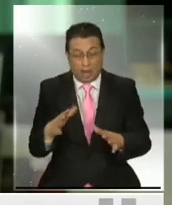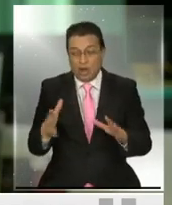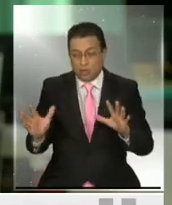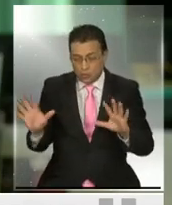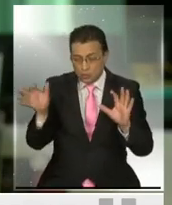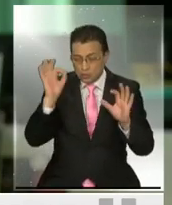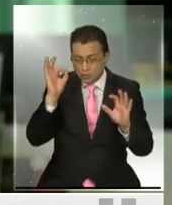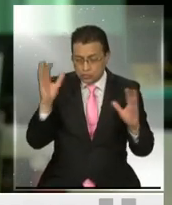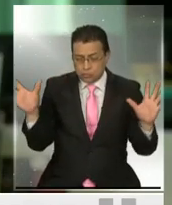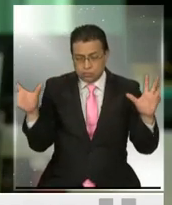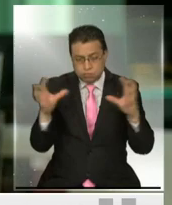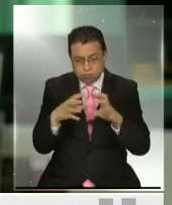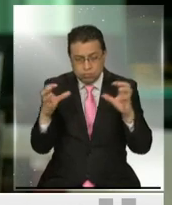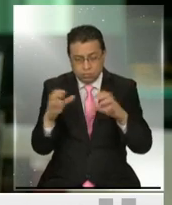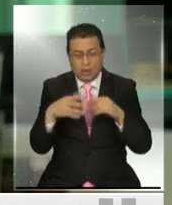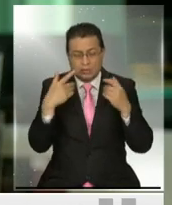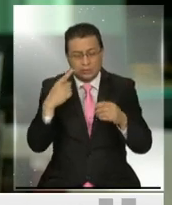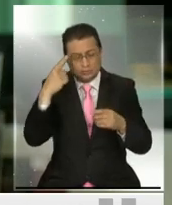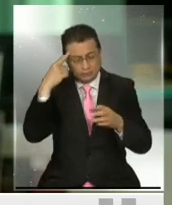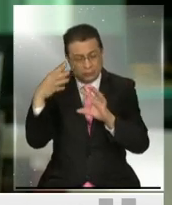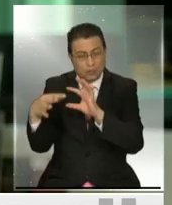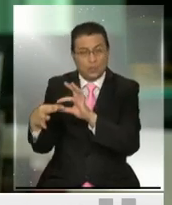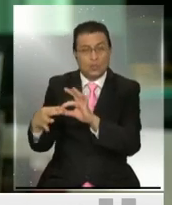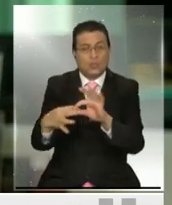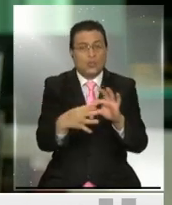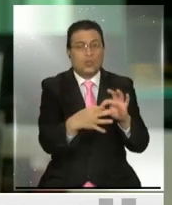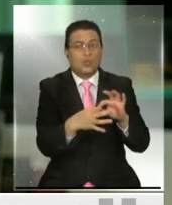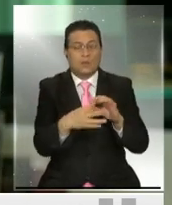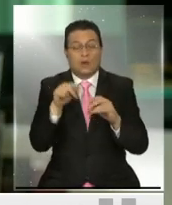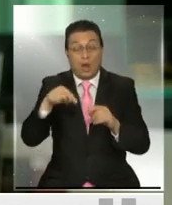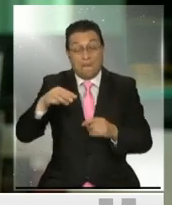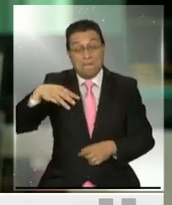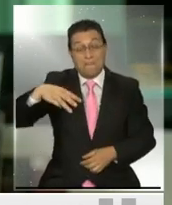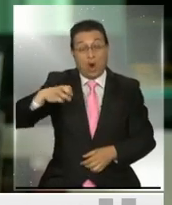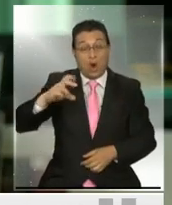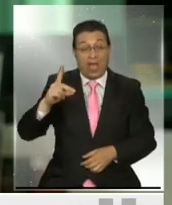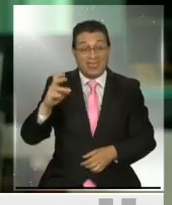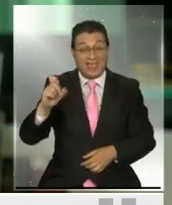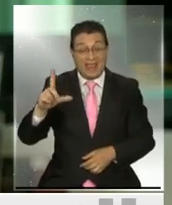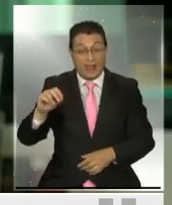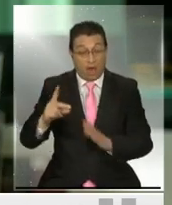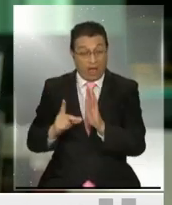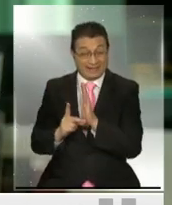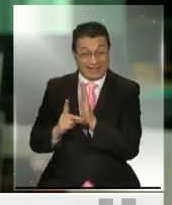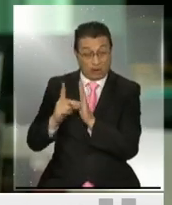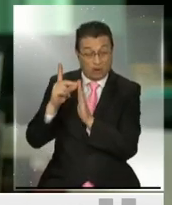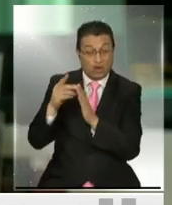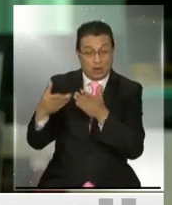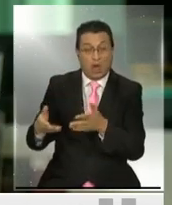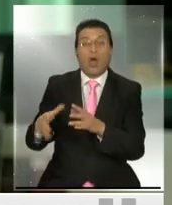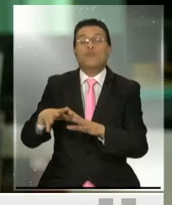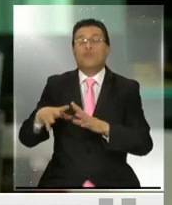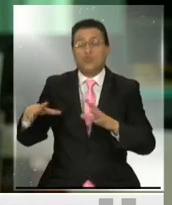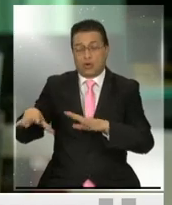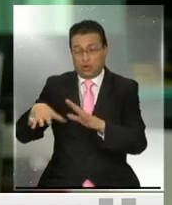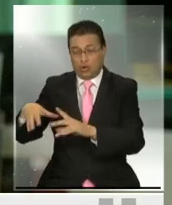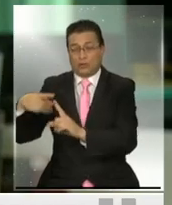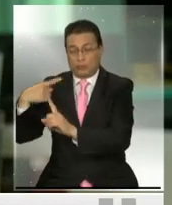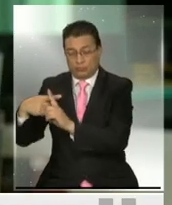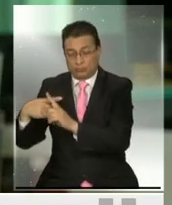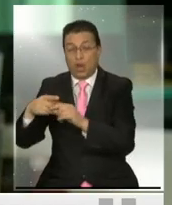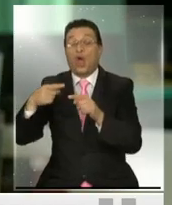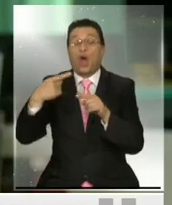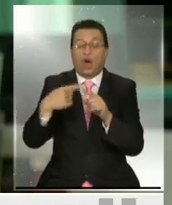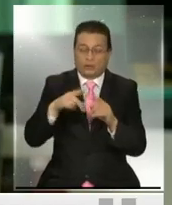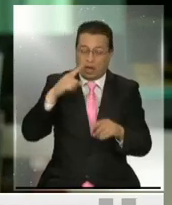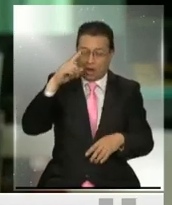fundamentalmente es considerar de que el modelo de desarrollo que hemos tenido hasta ahora que ha tenido hartas cosas buenas y hartas cosas complejas